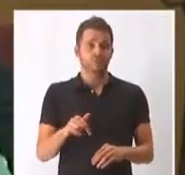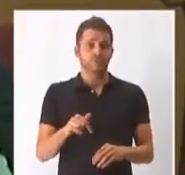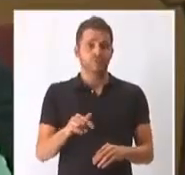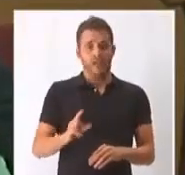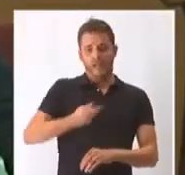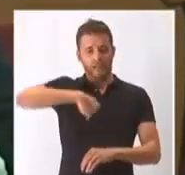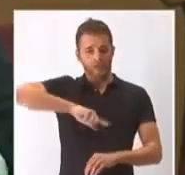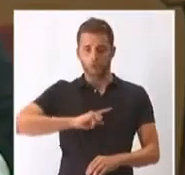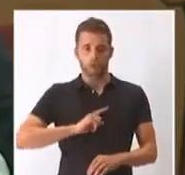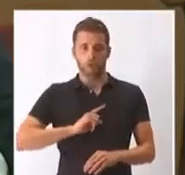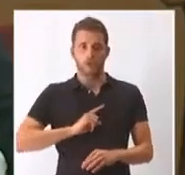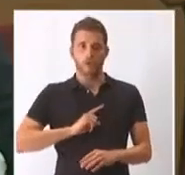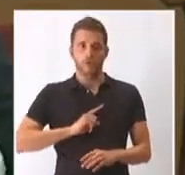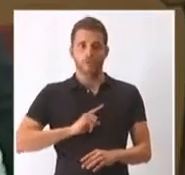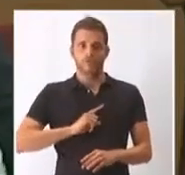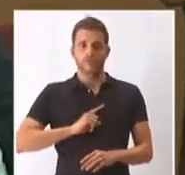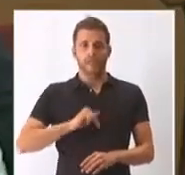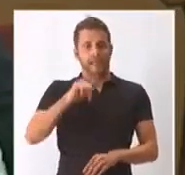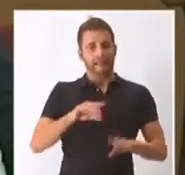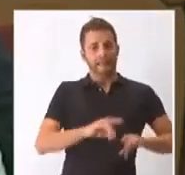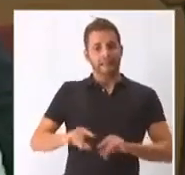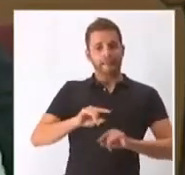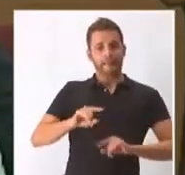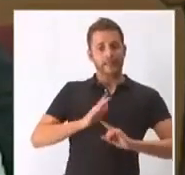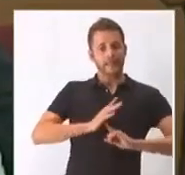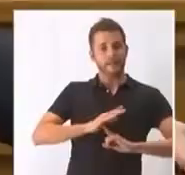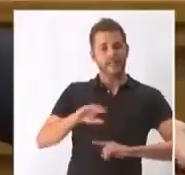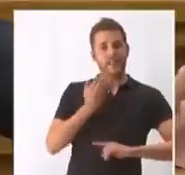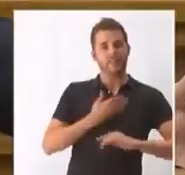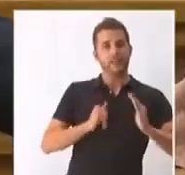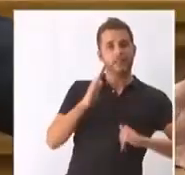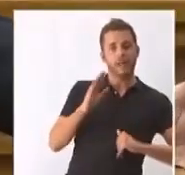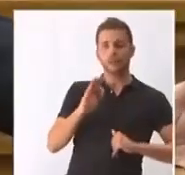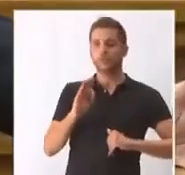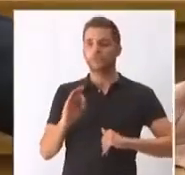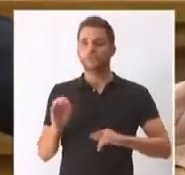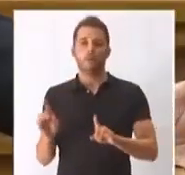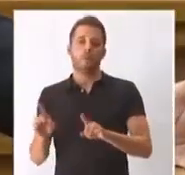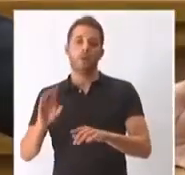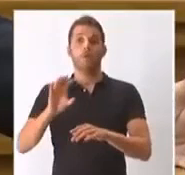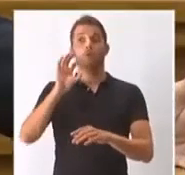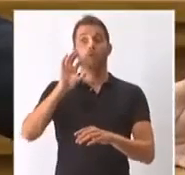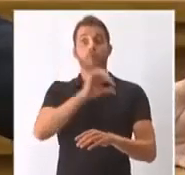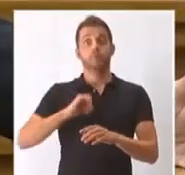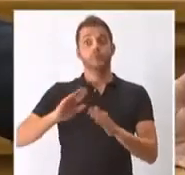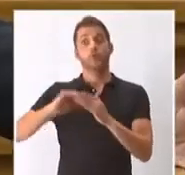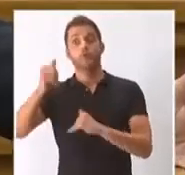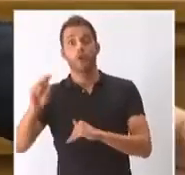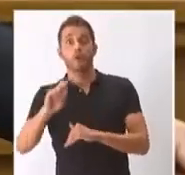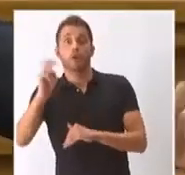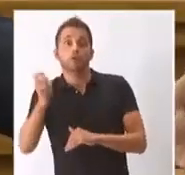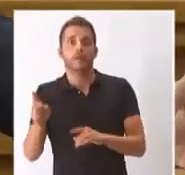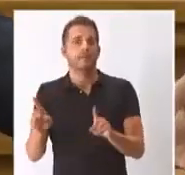no nos tiene que doler más una violencia en nuestra tierra que fuera aunque la de aquí sea la que sentimos más cercanas